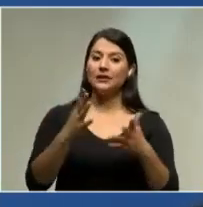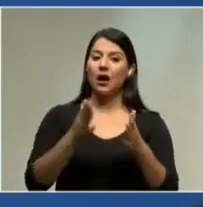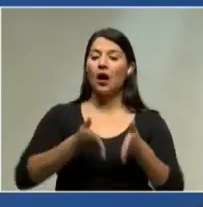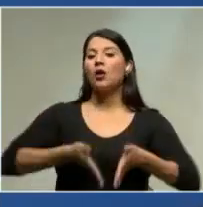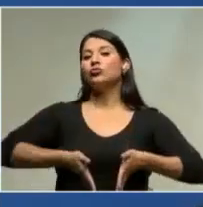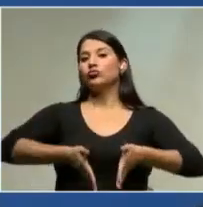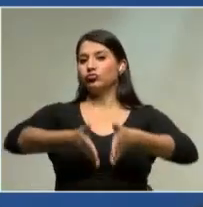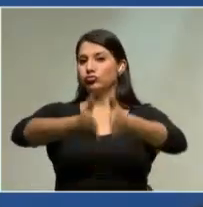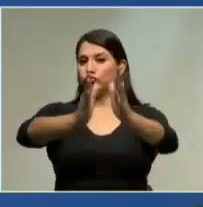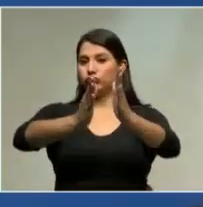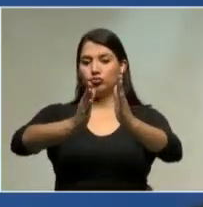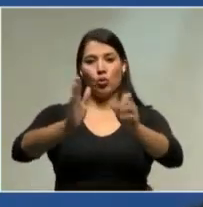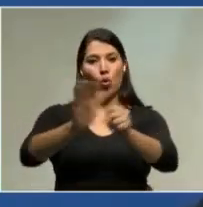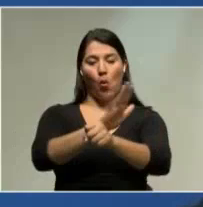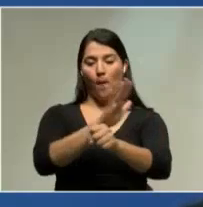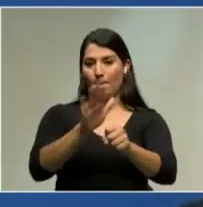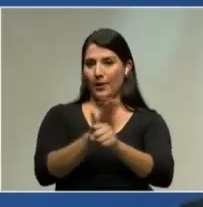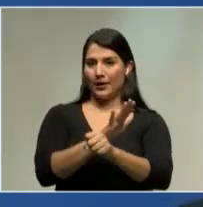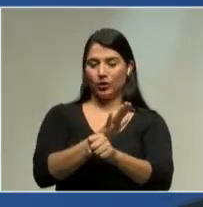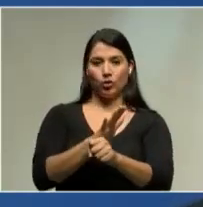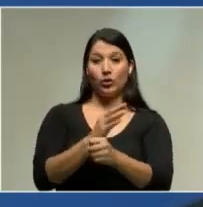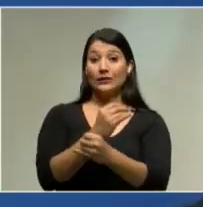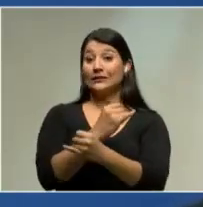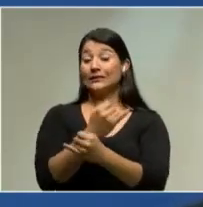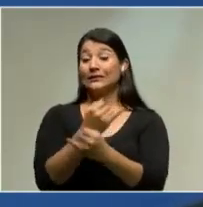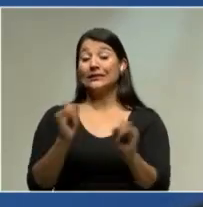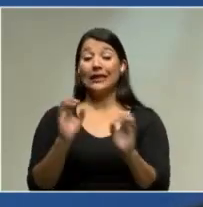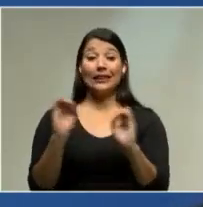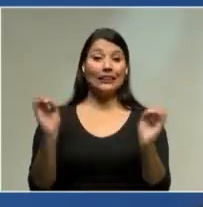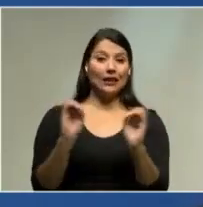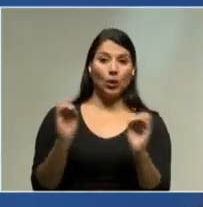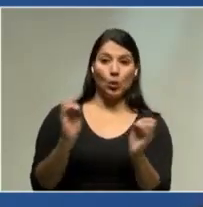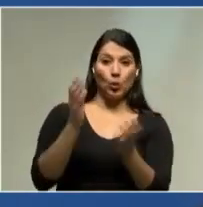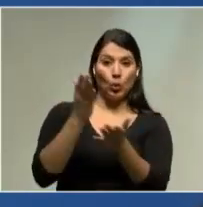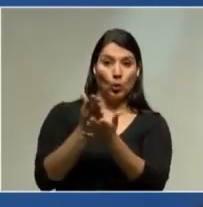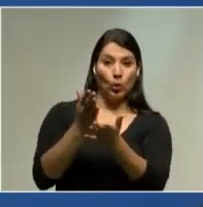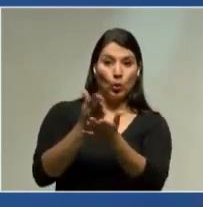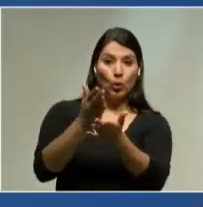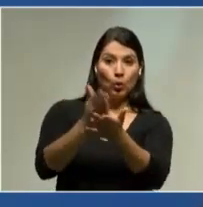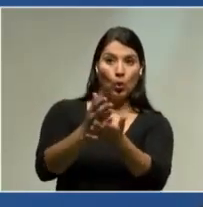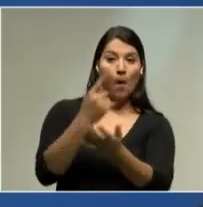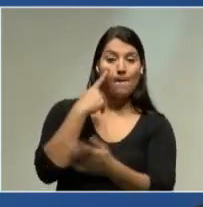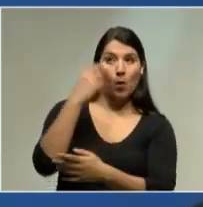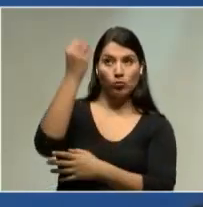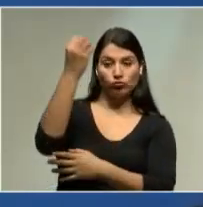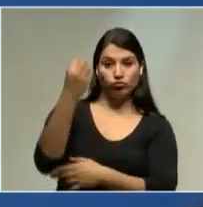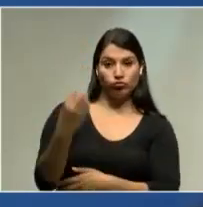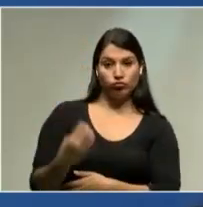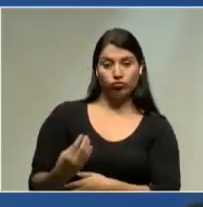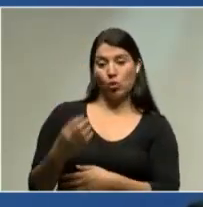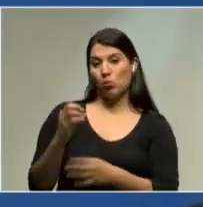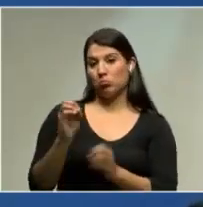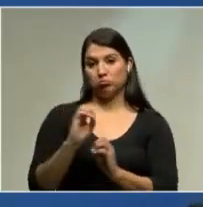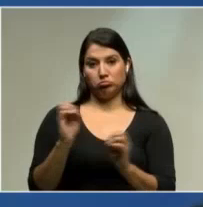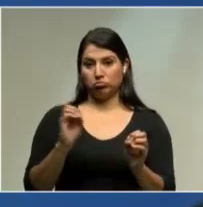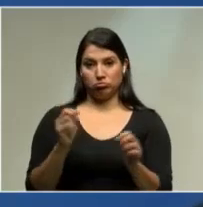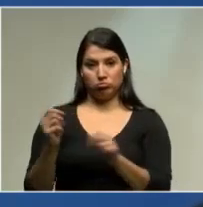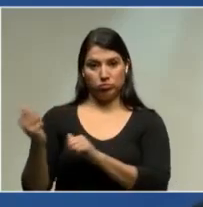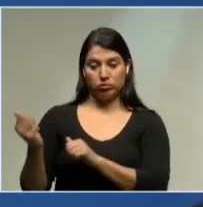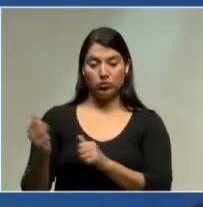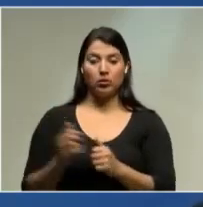en completo servicio sin ningún tipo de obstáculos como